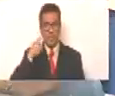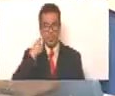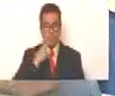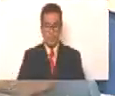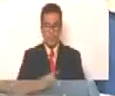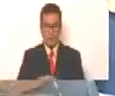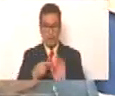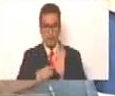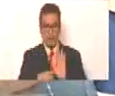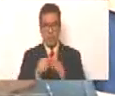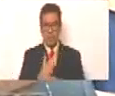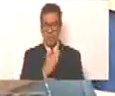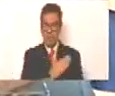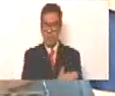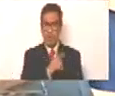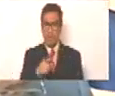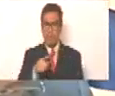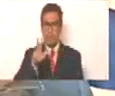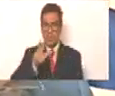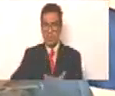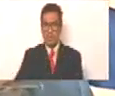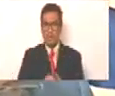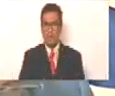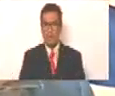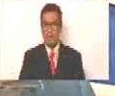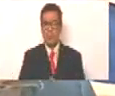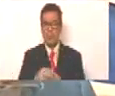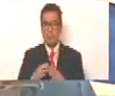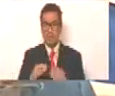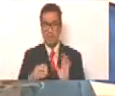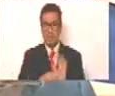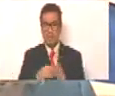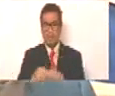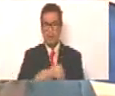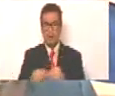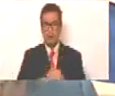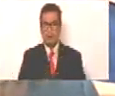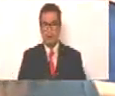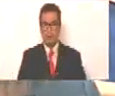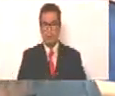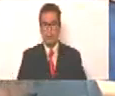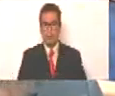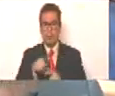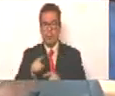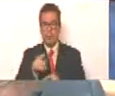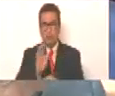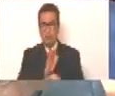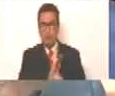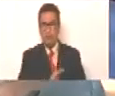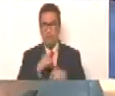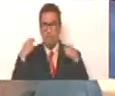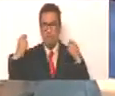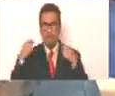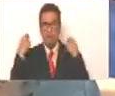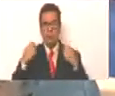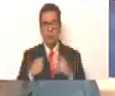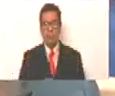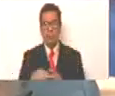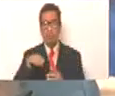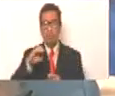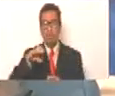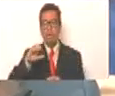Antes de la aprobación definitiva y sanción correspondiente de esta ley para la protección y promoción del agave cocuy